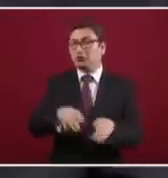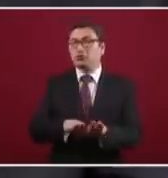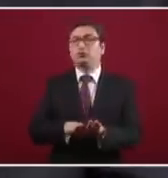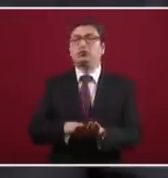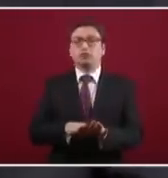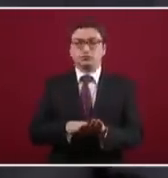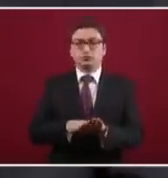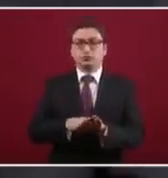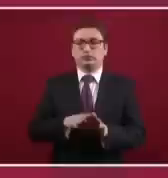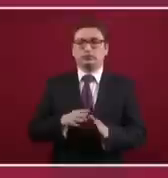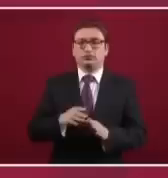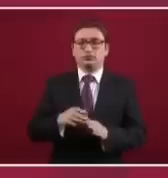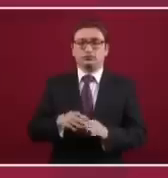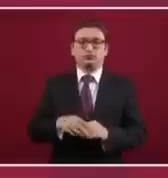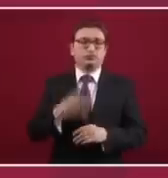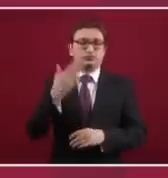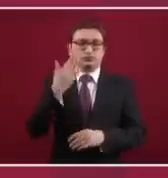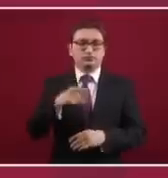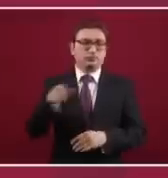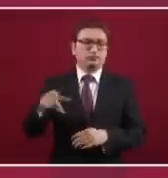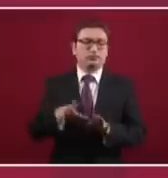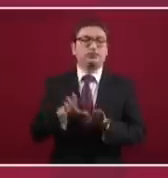El Congreso, cuotas.